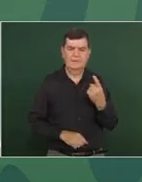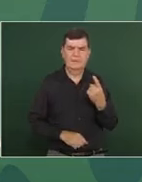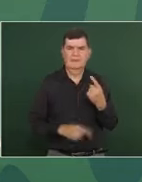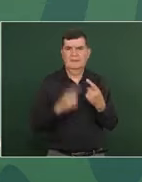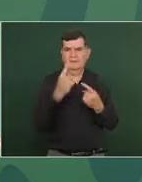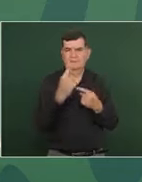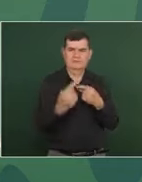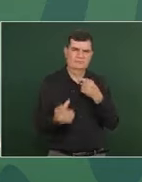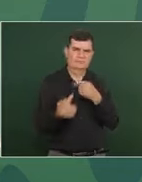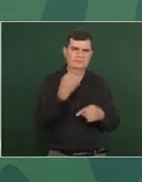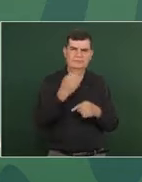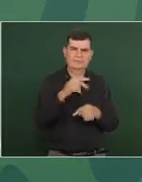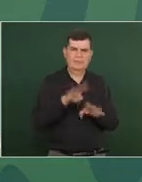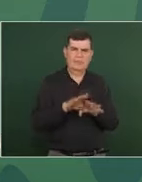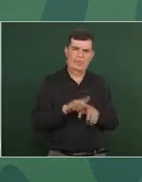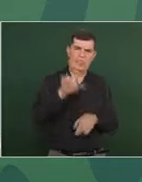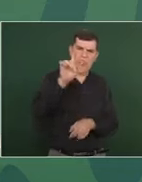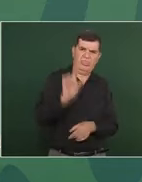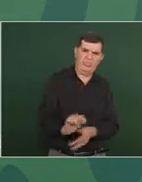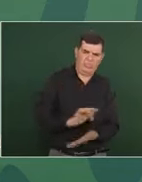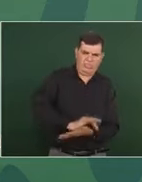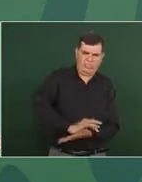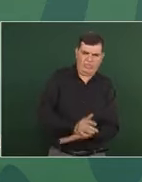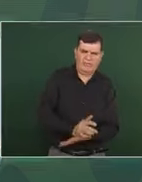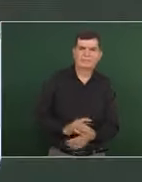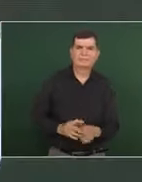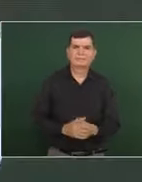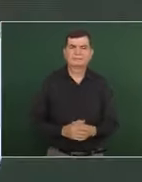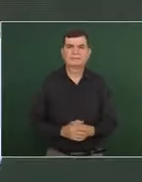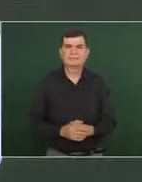es un término despectivo,